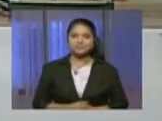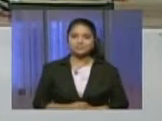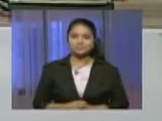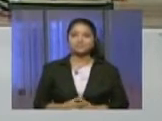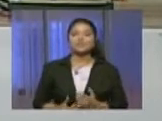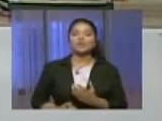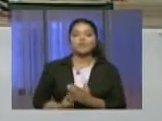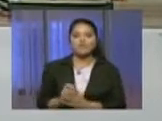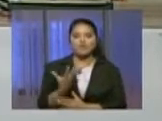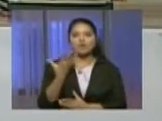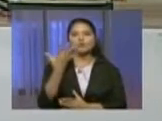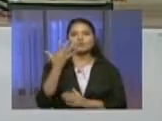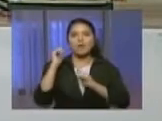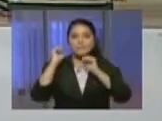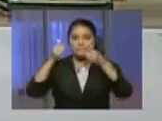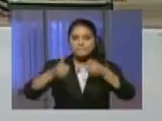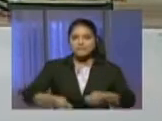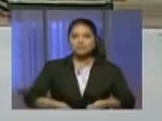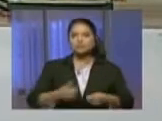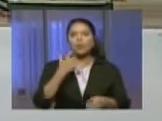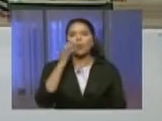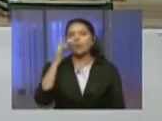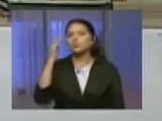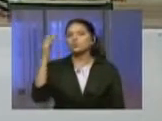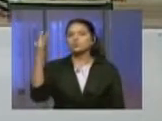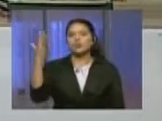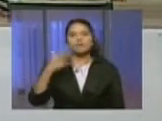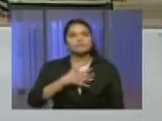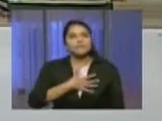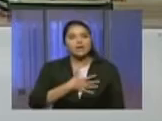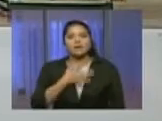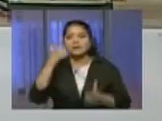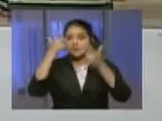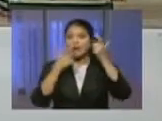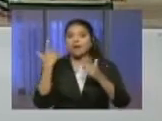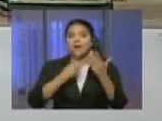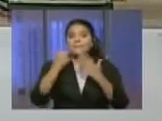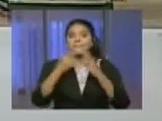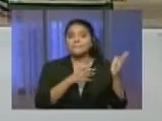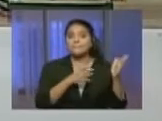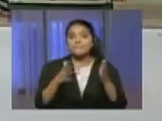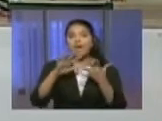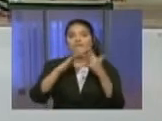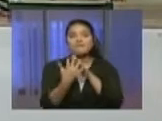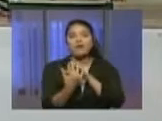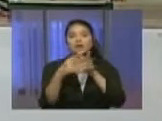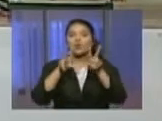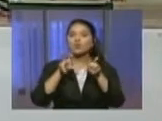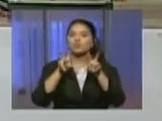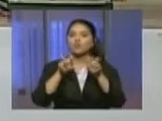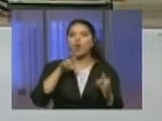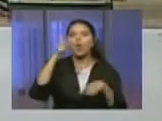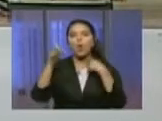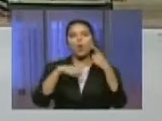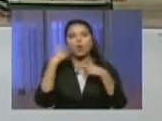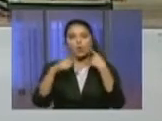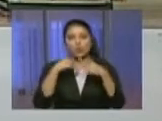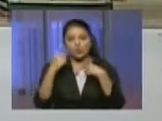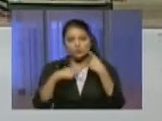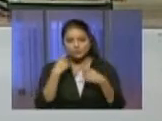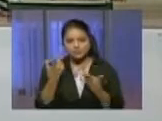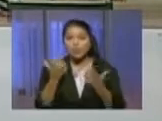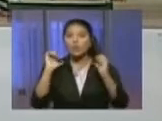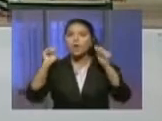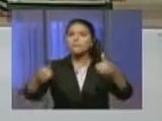fundó inició lo que era un sueño que él tenía el plan barrio nuevo barrio tricolor lo